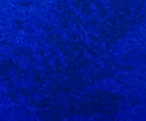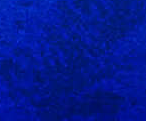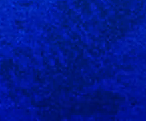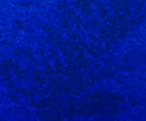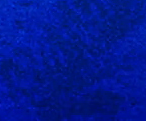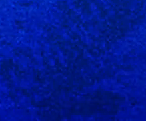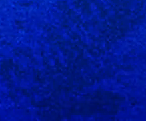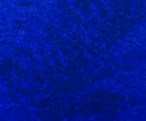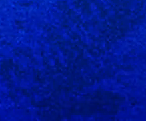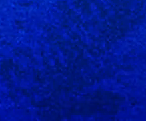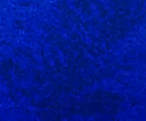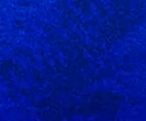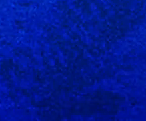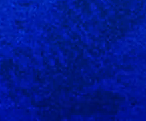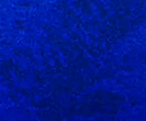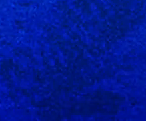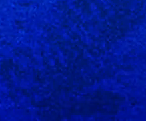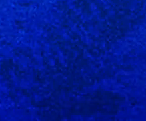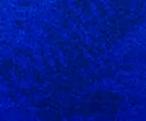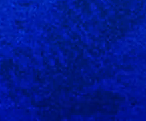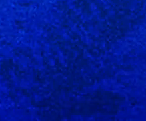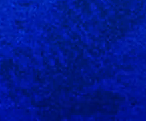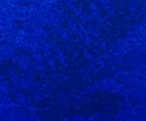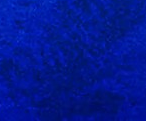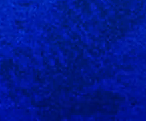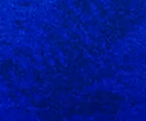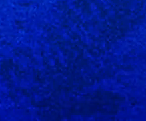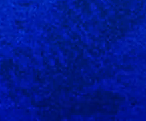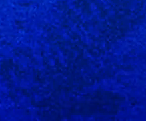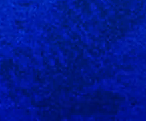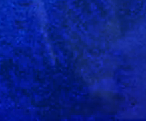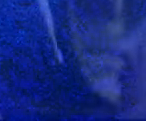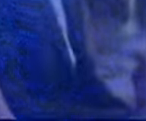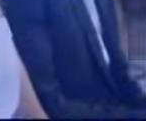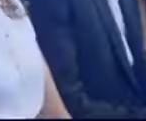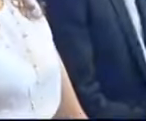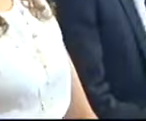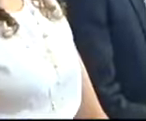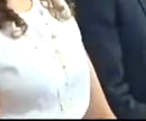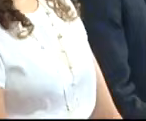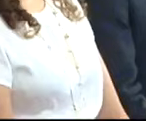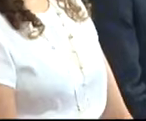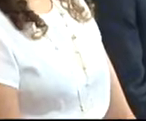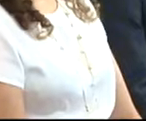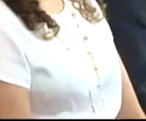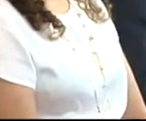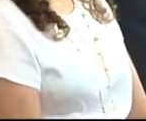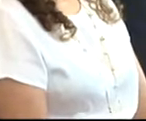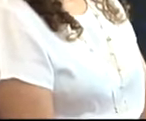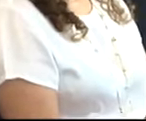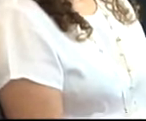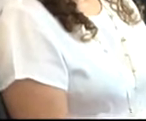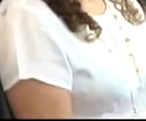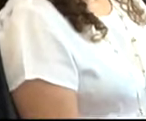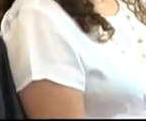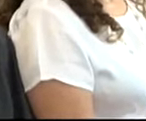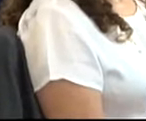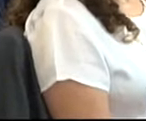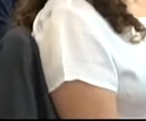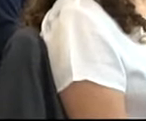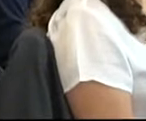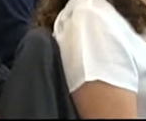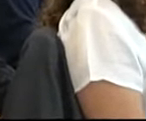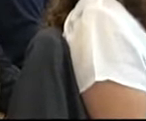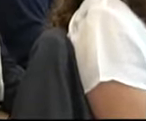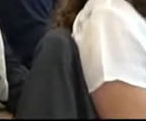crisis económica. Esto, lo primero que quería decirles, en el contexto en el que asumimos la alcaldía de Quito, un estado de